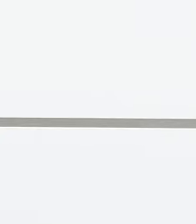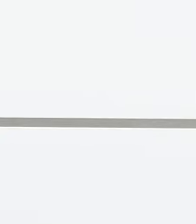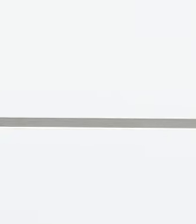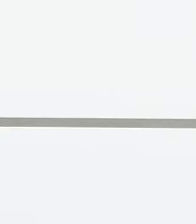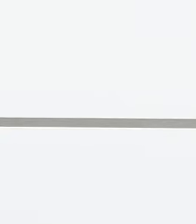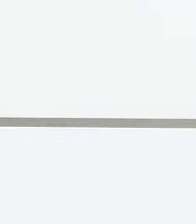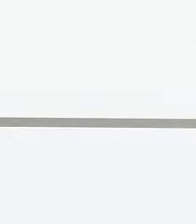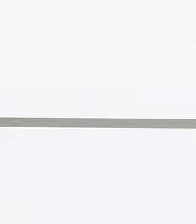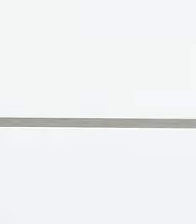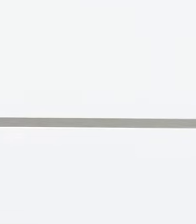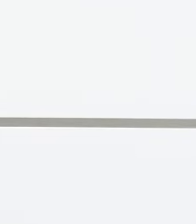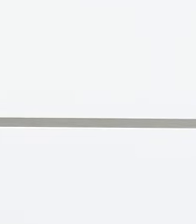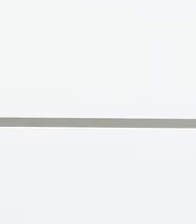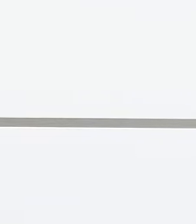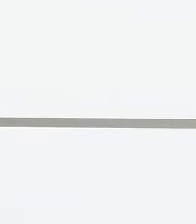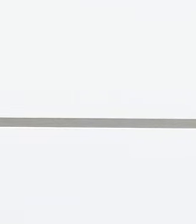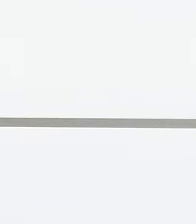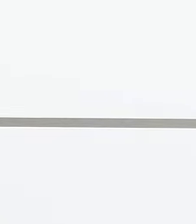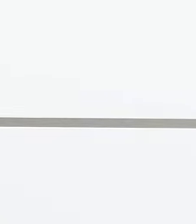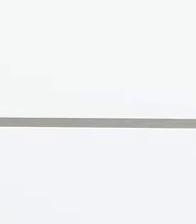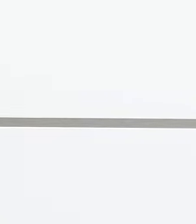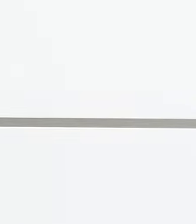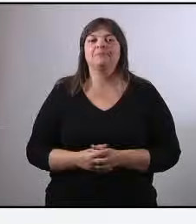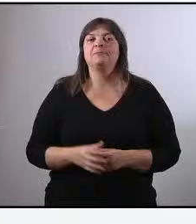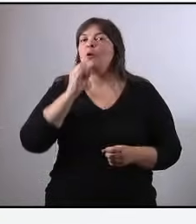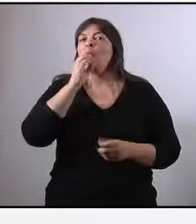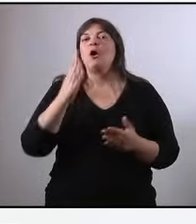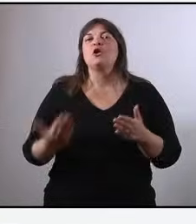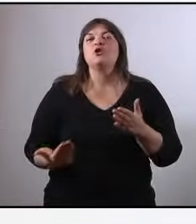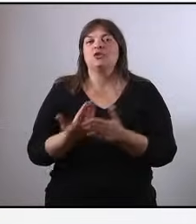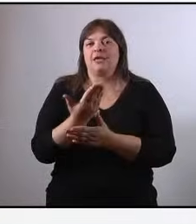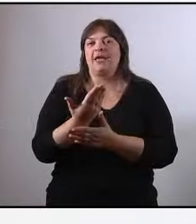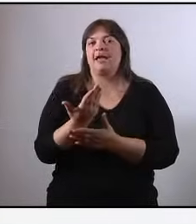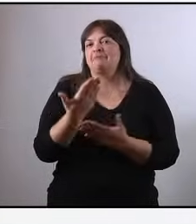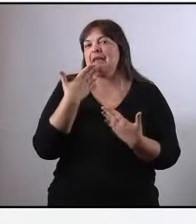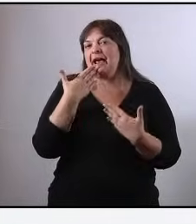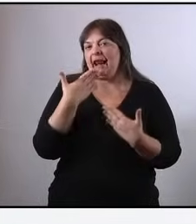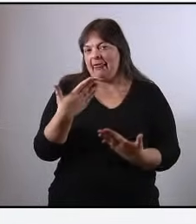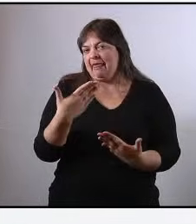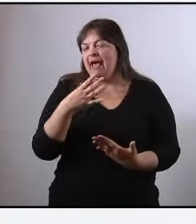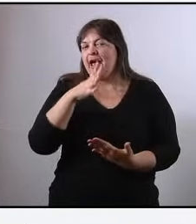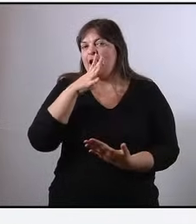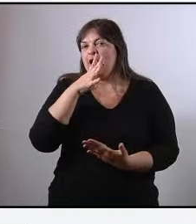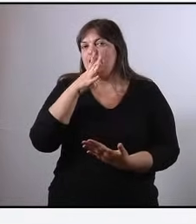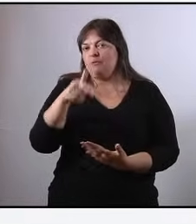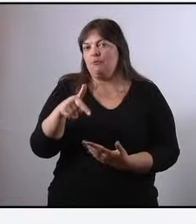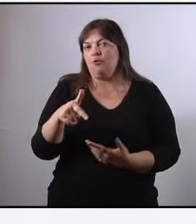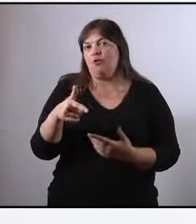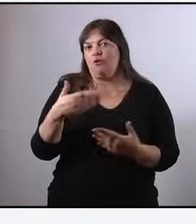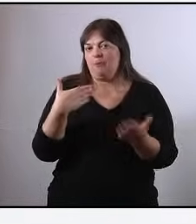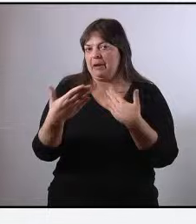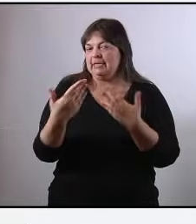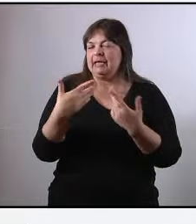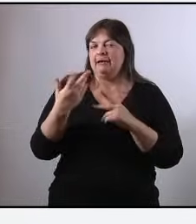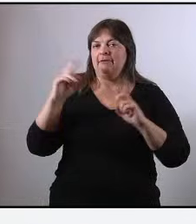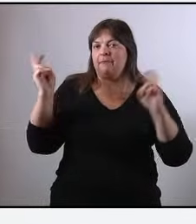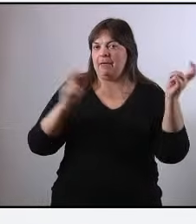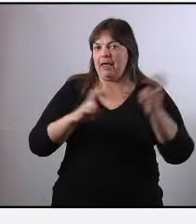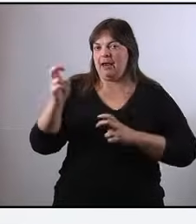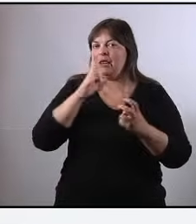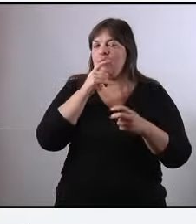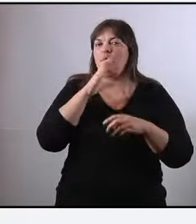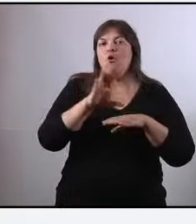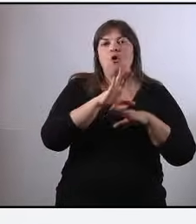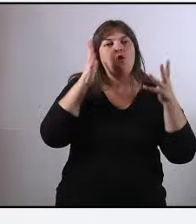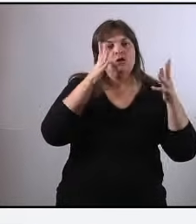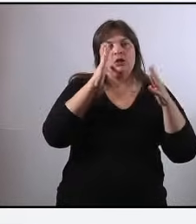Sí, arrancamos ya. Muy buenos días y muchas gracias por asistir a esta rueda de prensa posterior al Consejo de